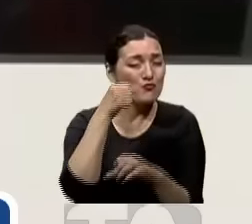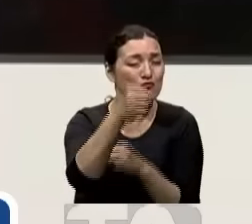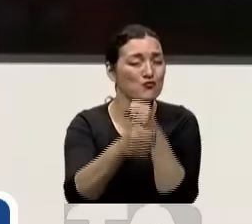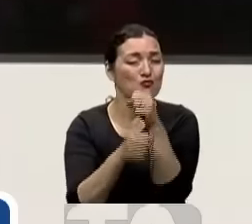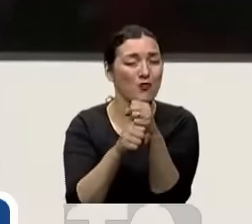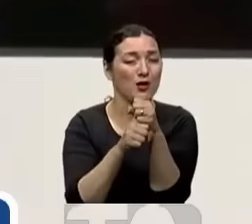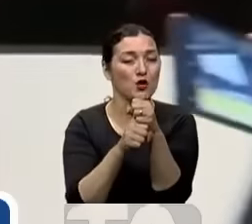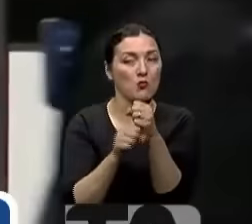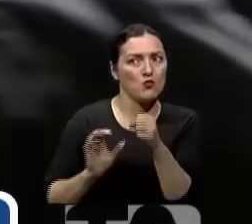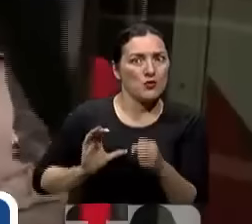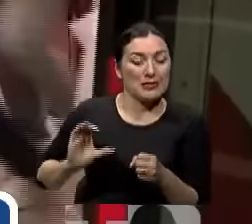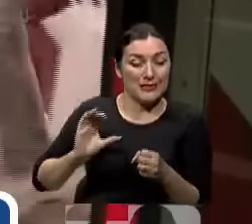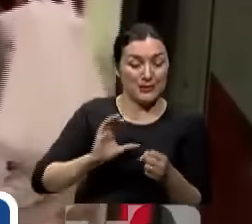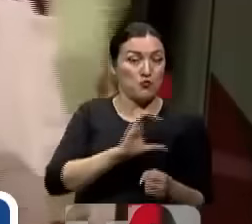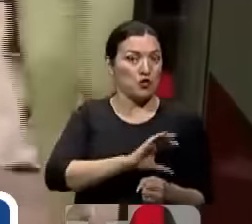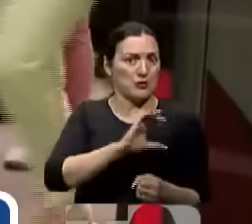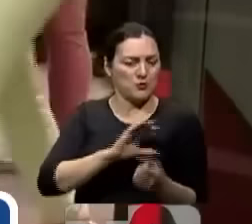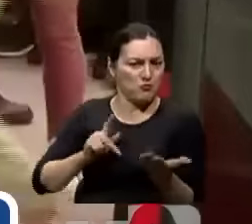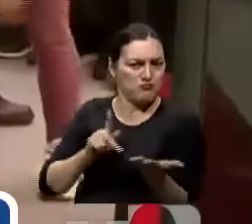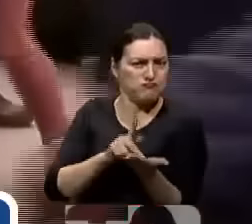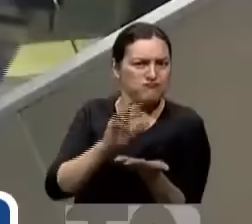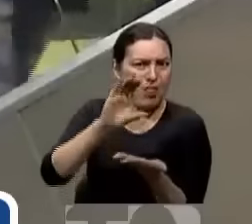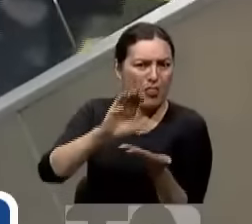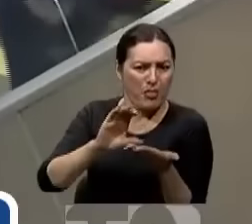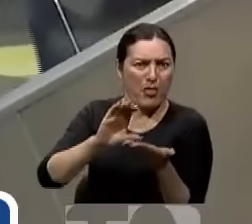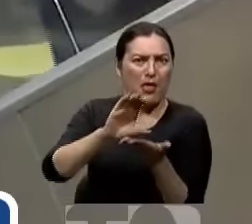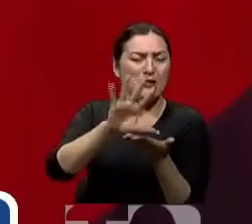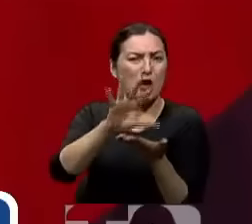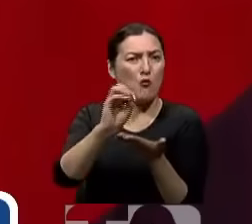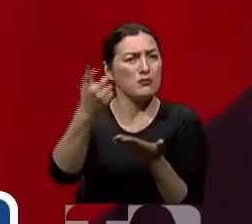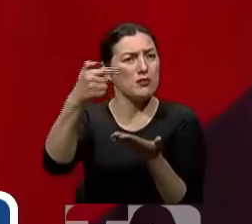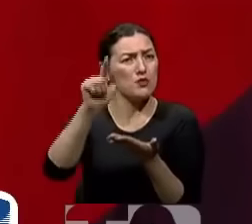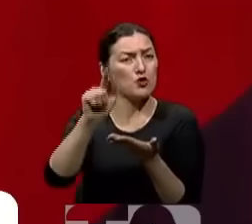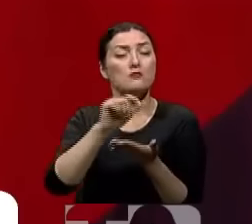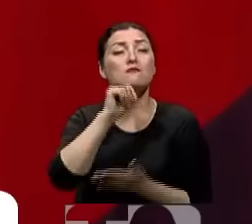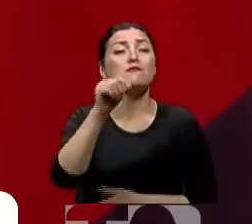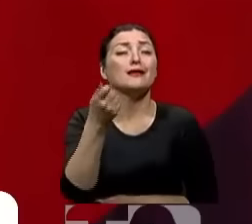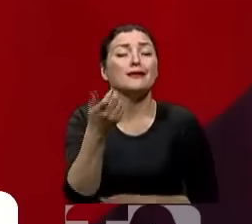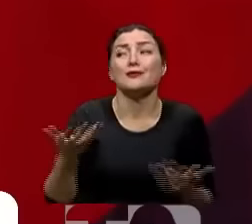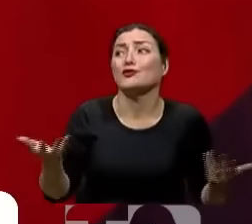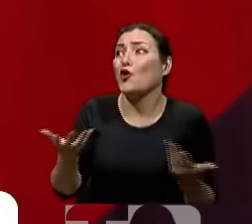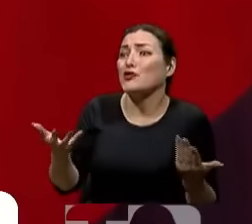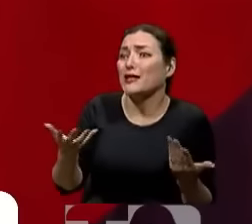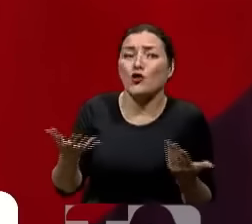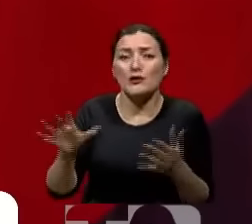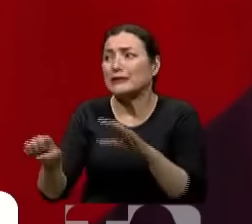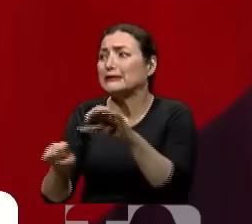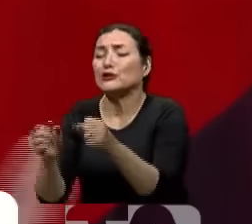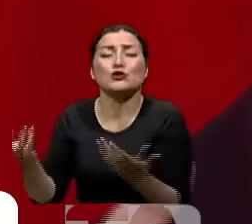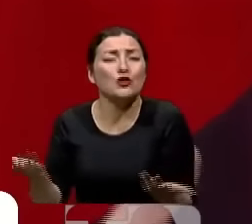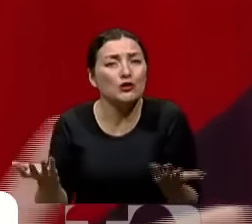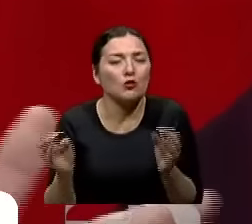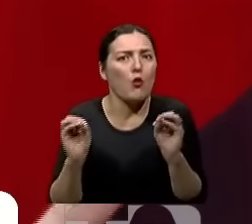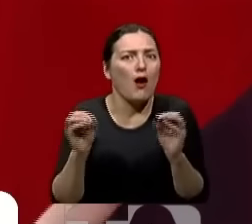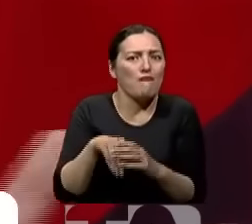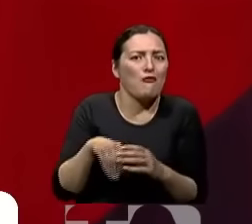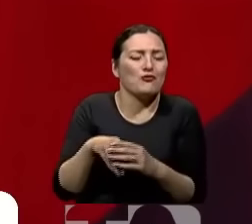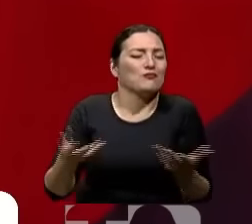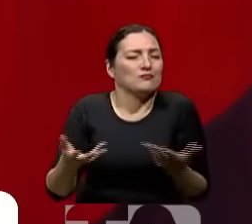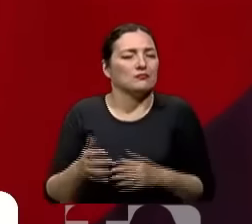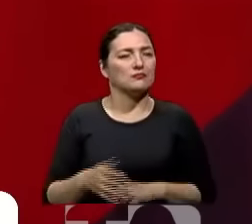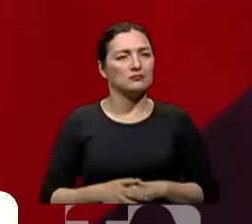el Cabildo tendría un déficit de 50 millones de dólares. Es momento de comenzar a discutir la tarifa del Metro de Quito, esto para la